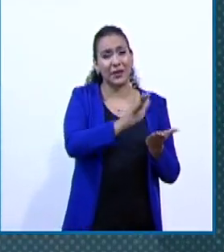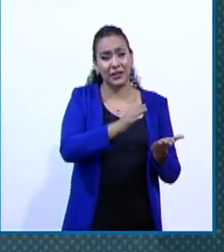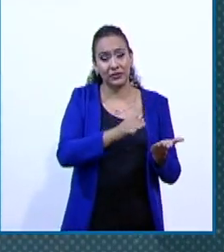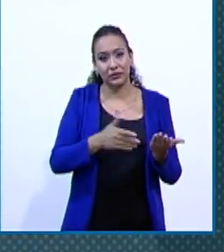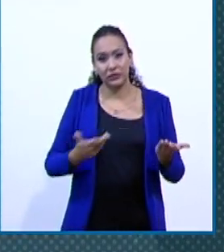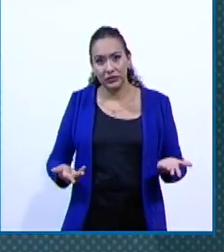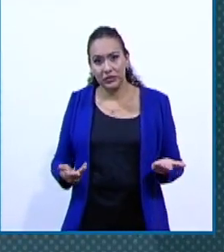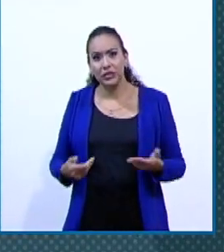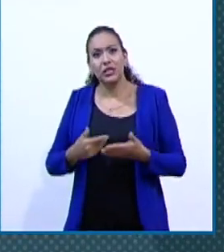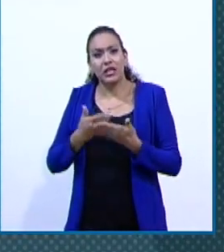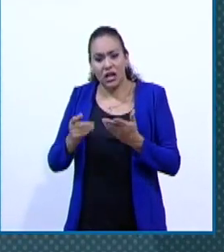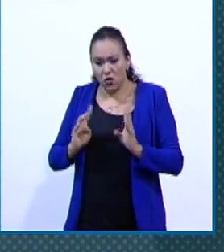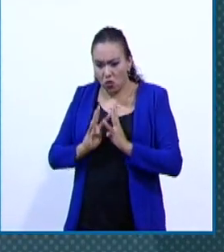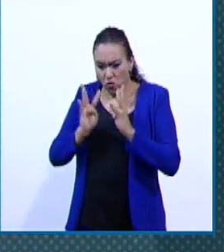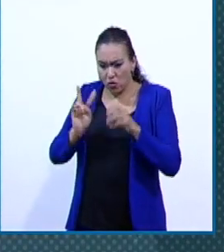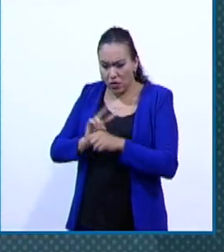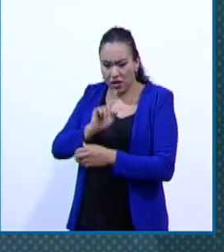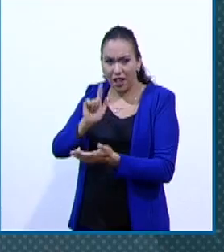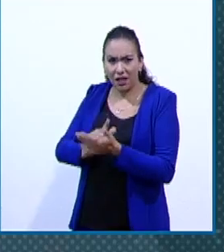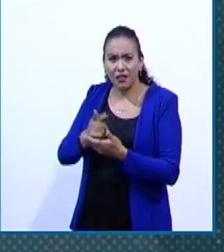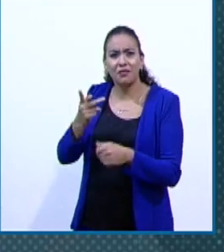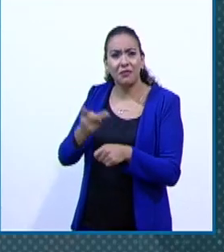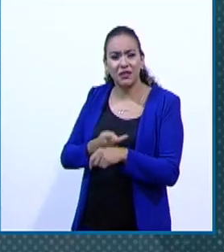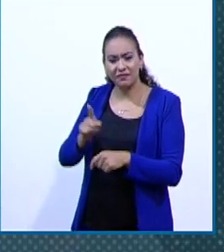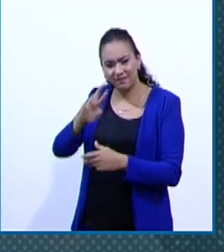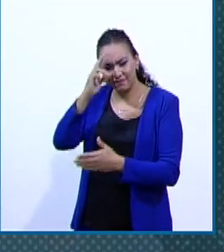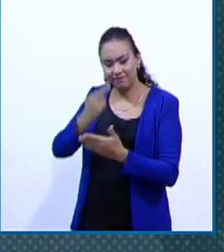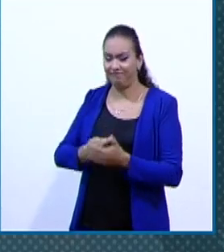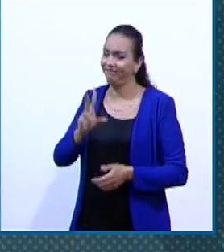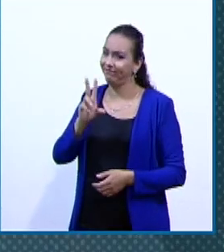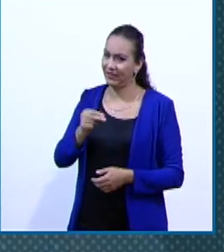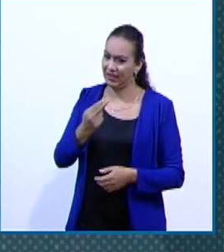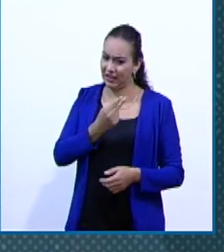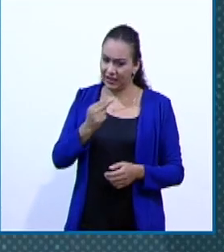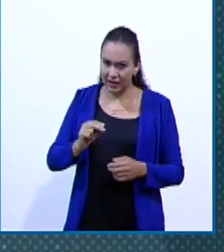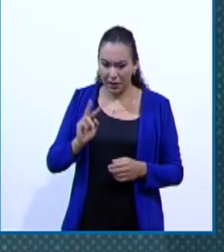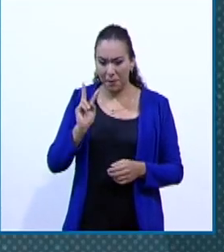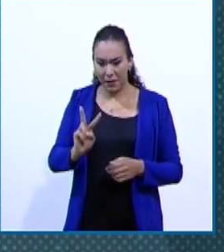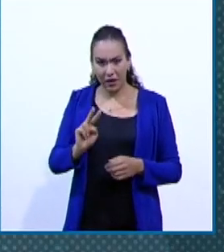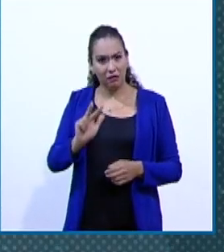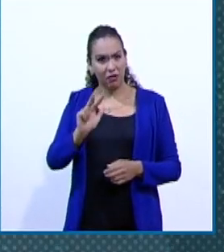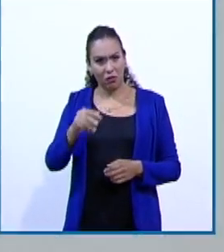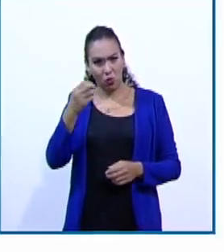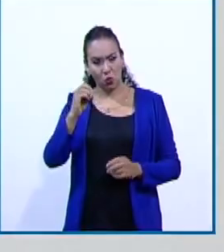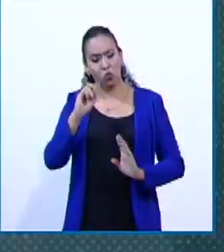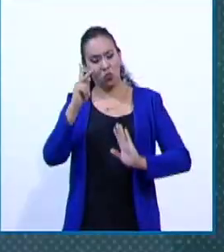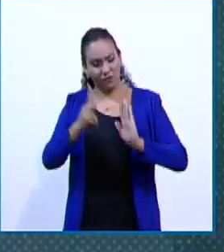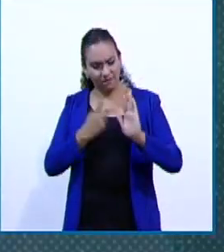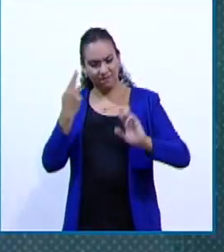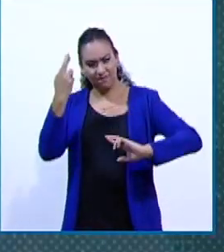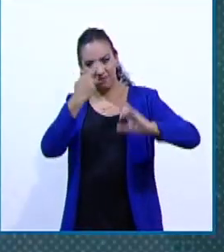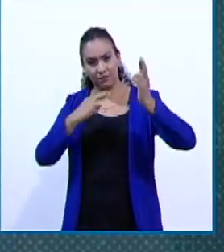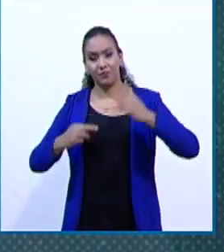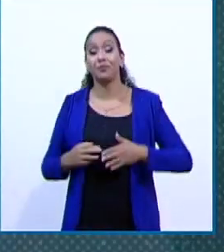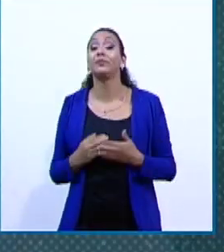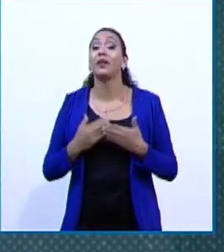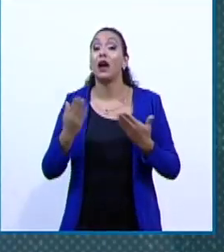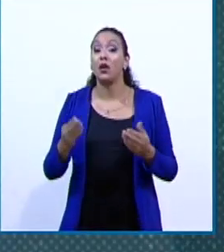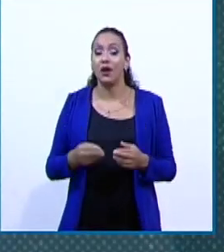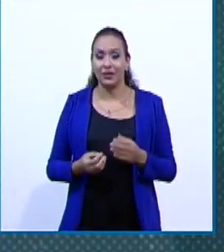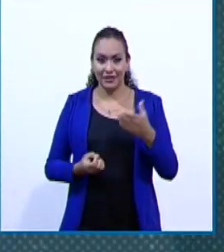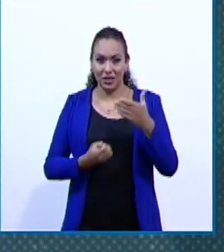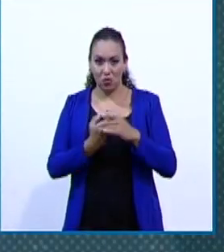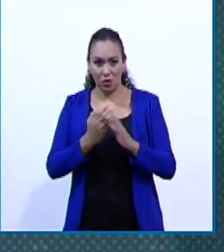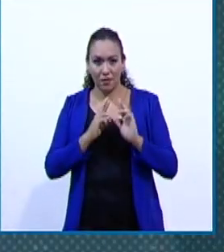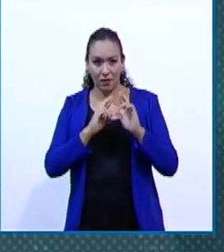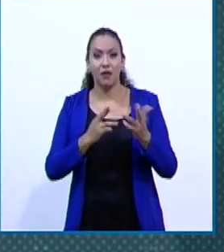acuerdos por parte del Consejo, llevarán a cabo una nueva consulta este viernes 18 de octubre. El resultado de esta nueva consulta